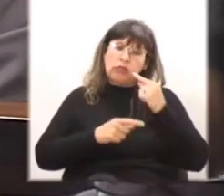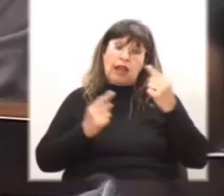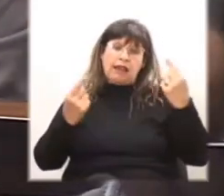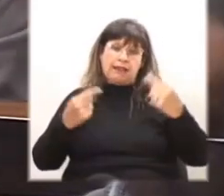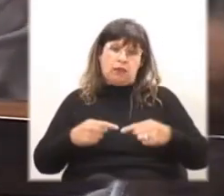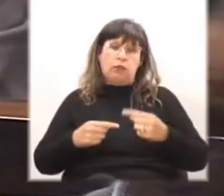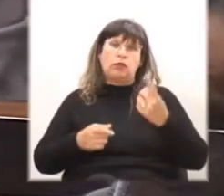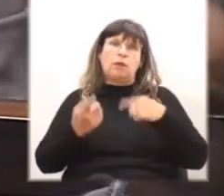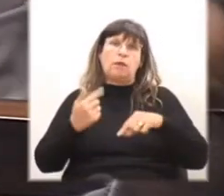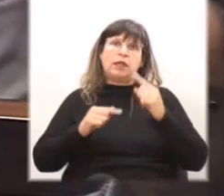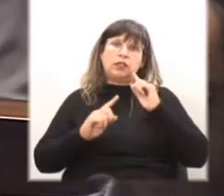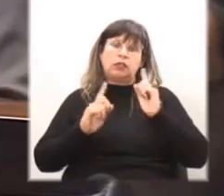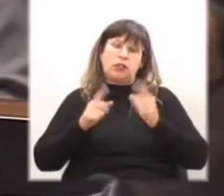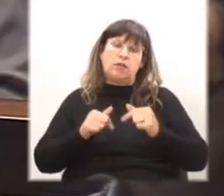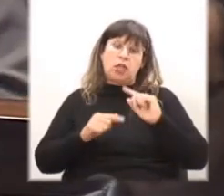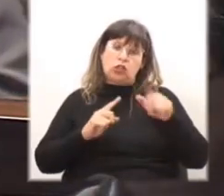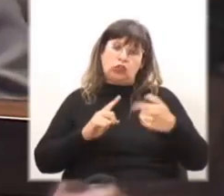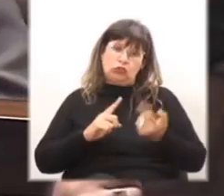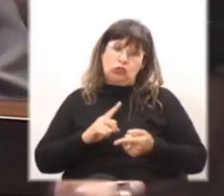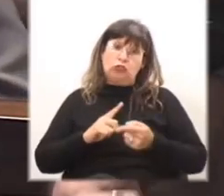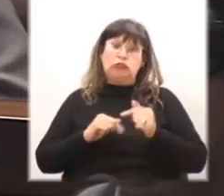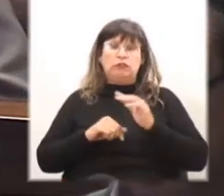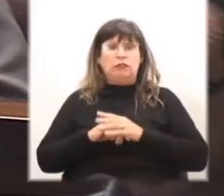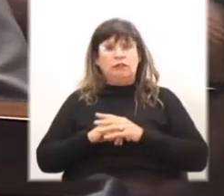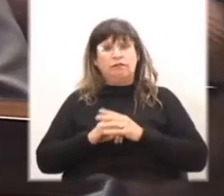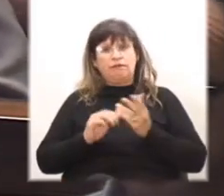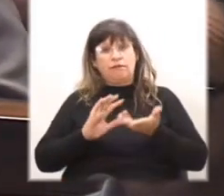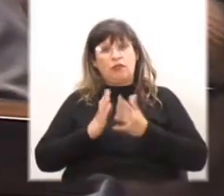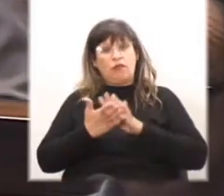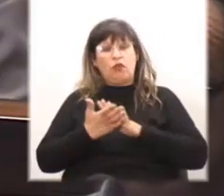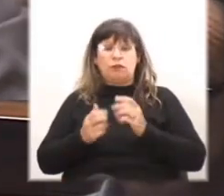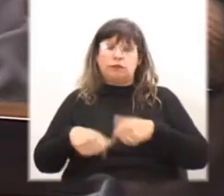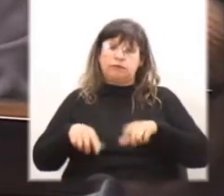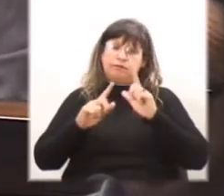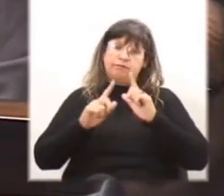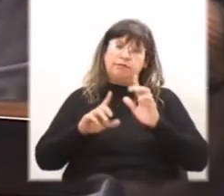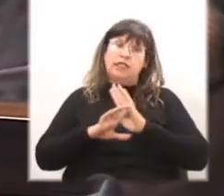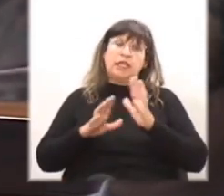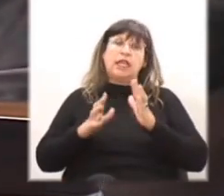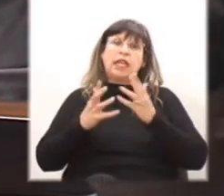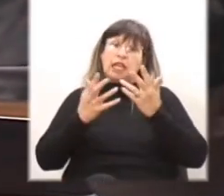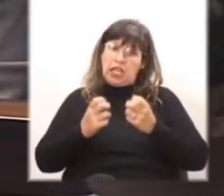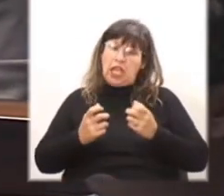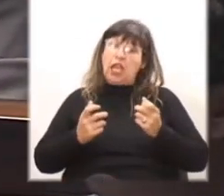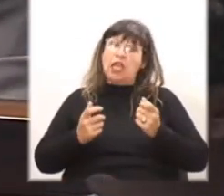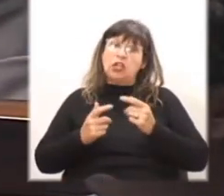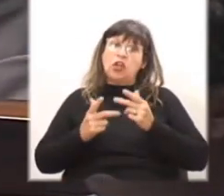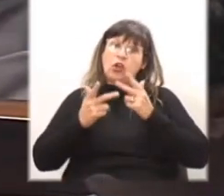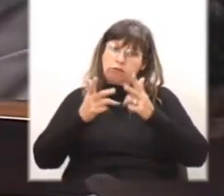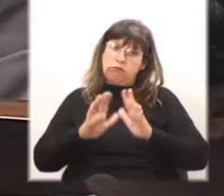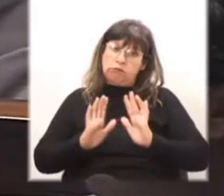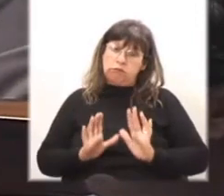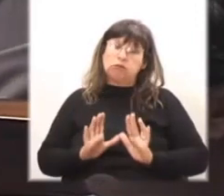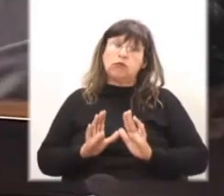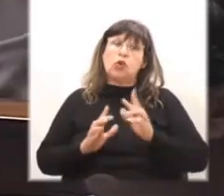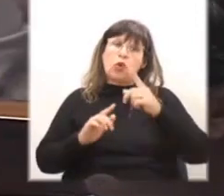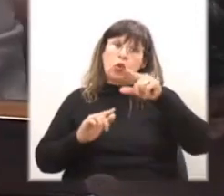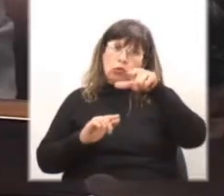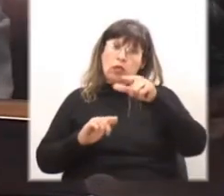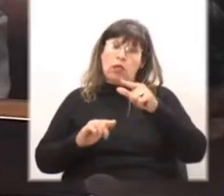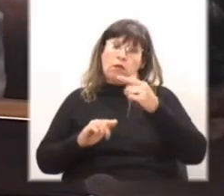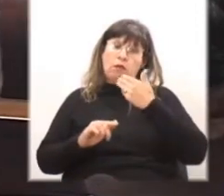Pero también están los otros mensajes, que yo no quiero dejarlo pasar, y usted me entenderá, señor presidente,